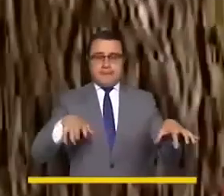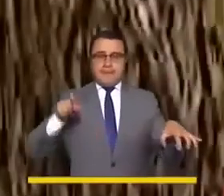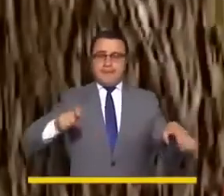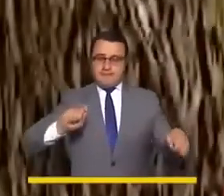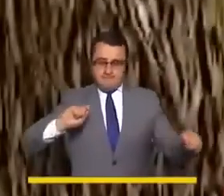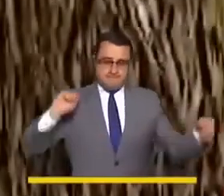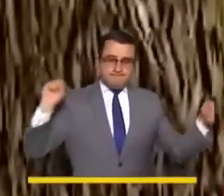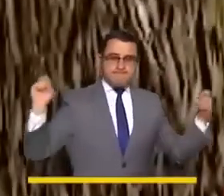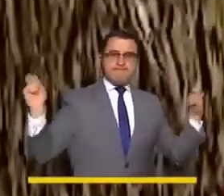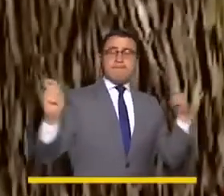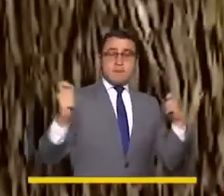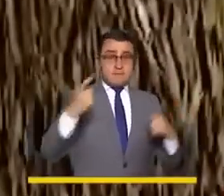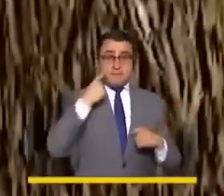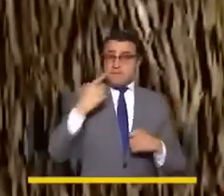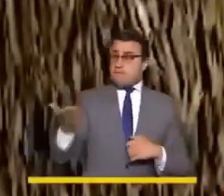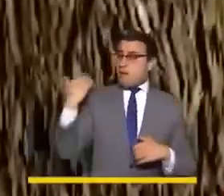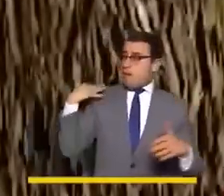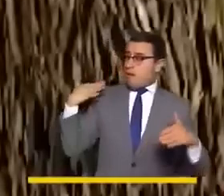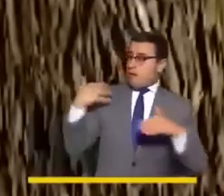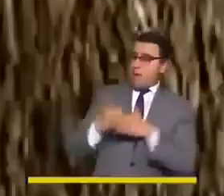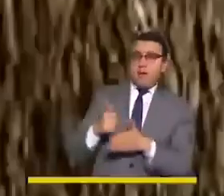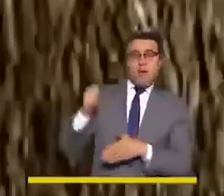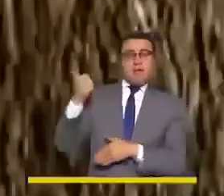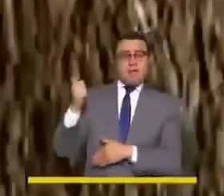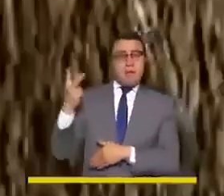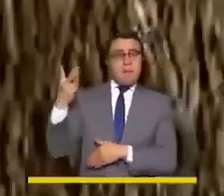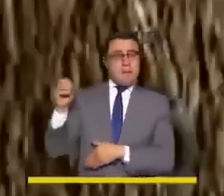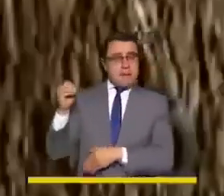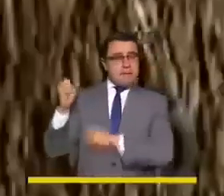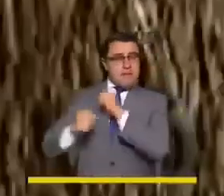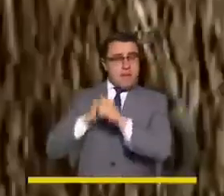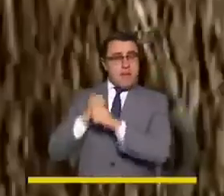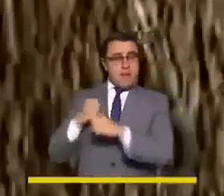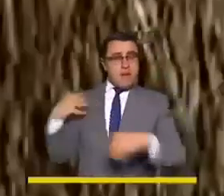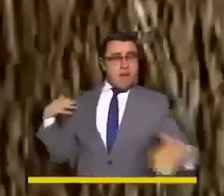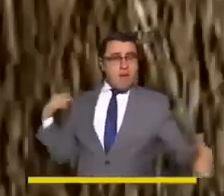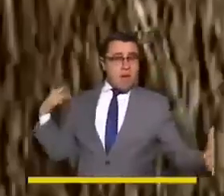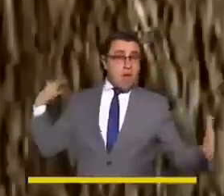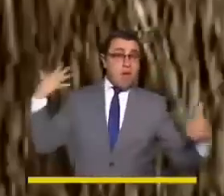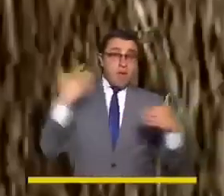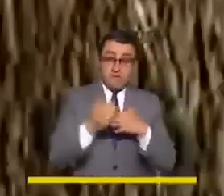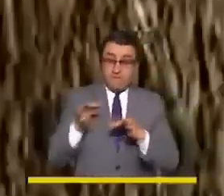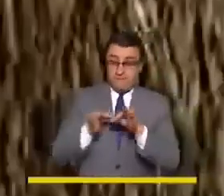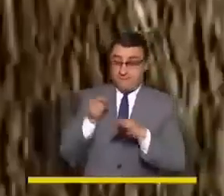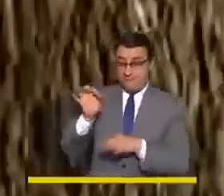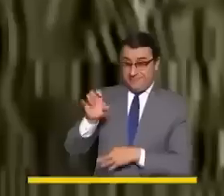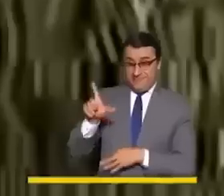a través de estas décadas después de la masacre del Salado.